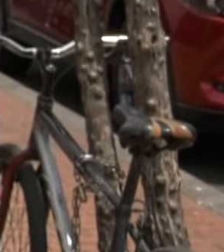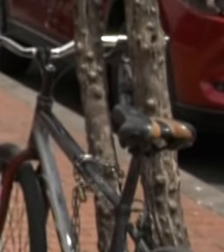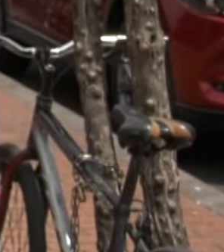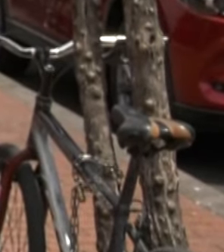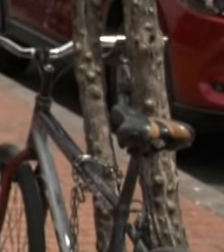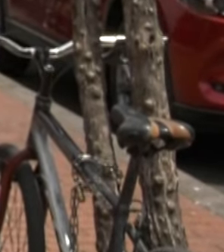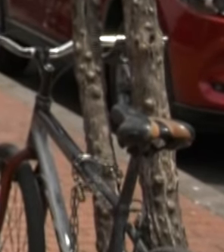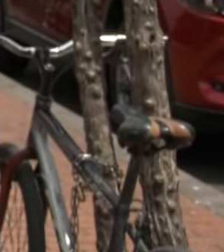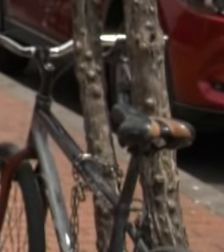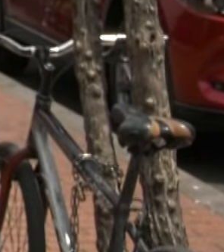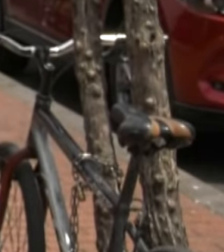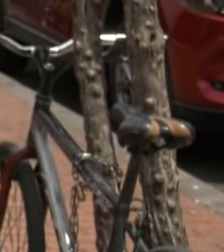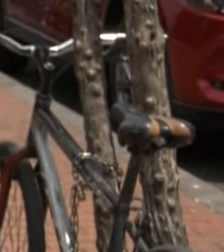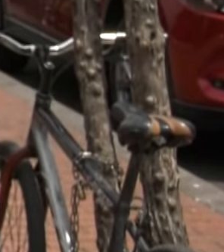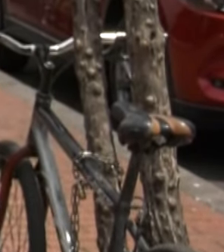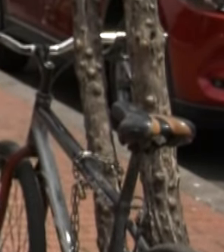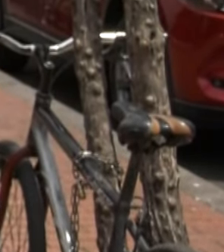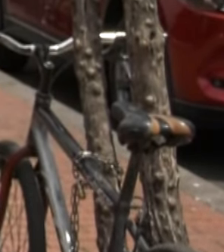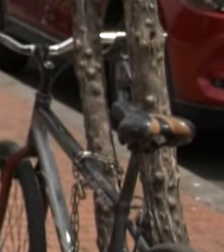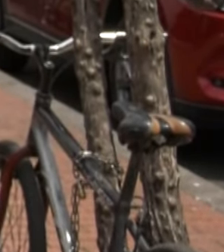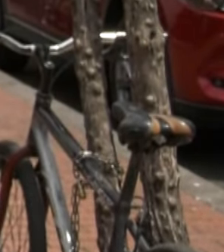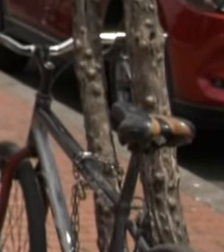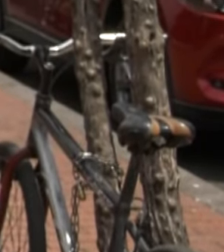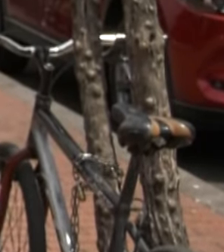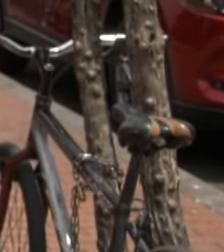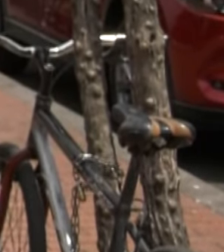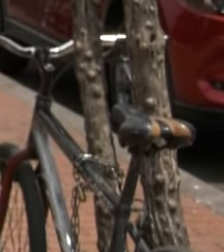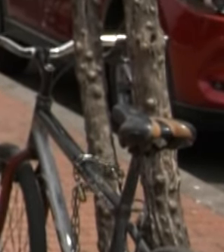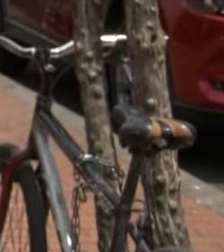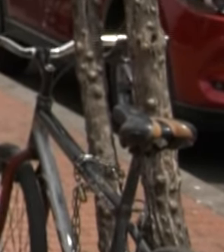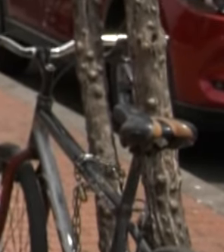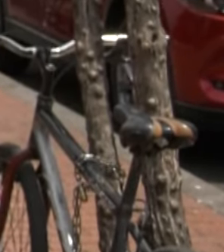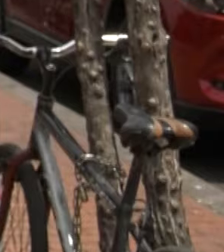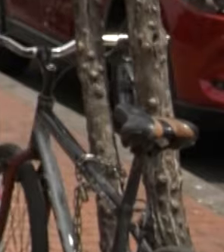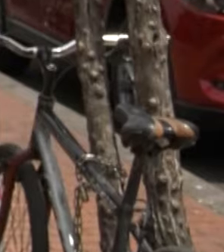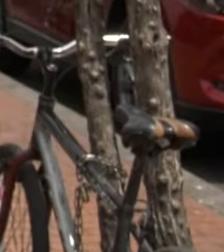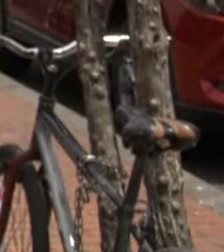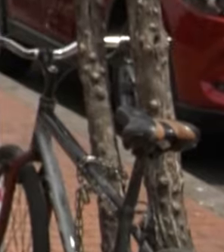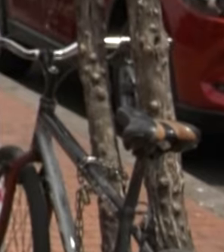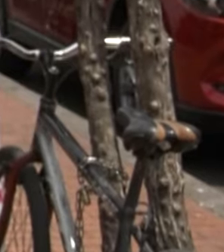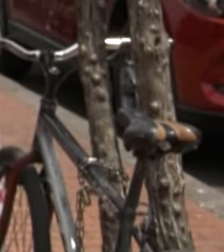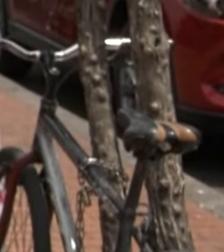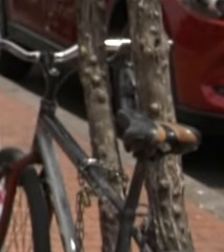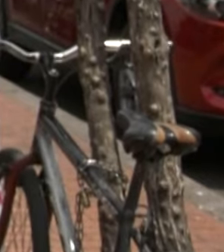no están de acuerdo con esta medida. Veamos en el siguiente informe los detalles.